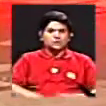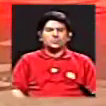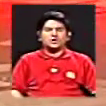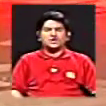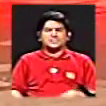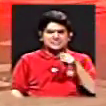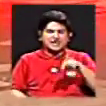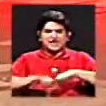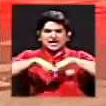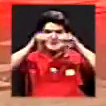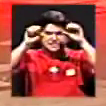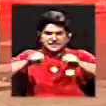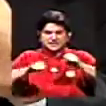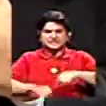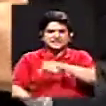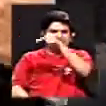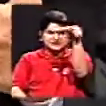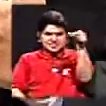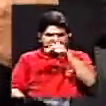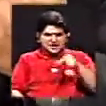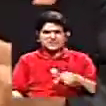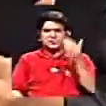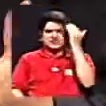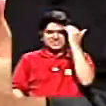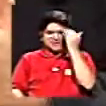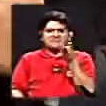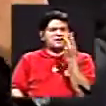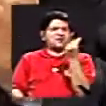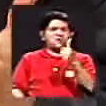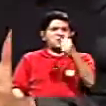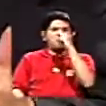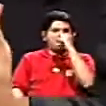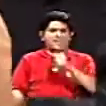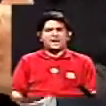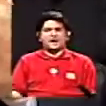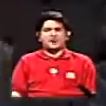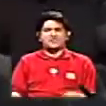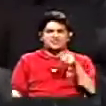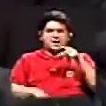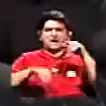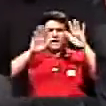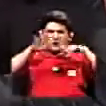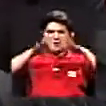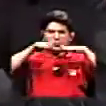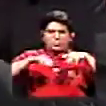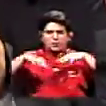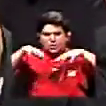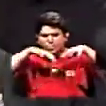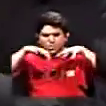hidrología de bastantes años, ya se sabe cuánta agua llega, cuánta agua está cayendo, cuánta